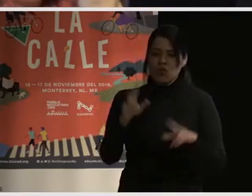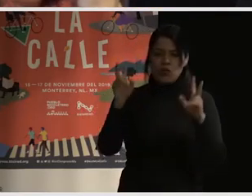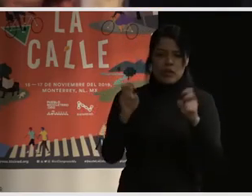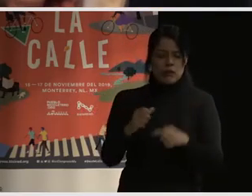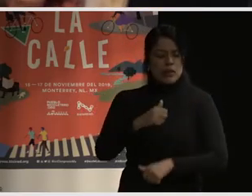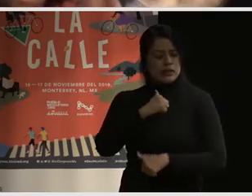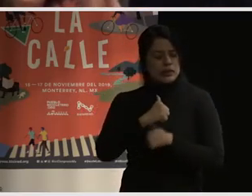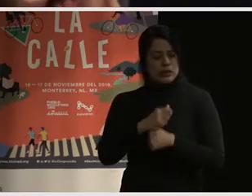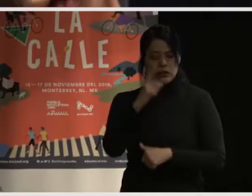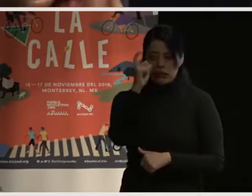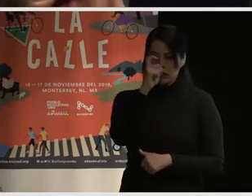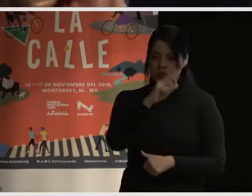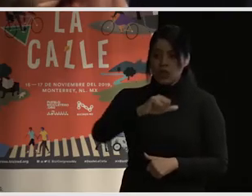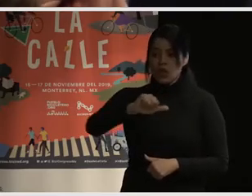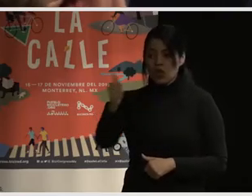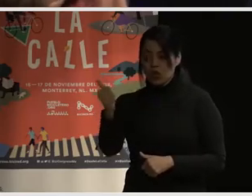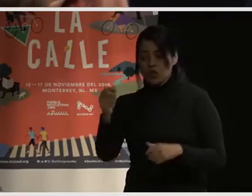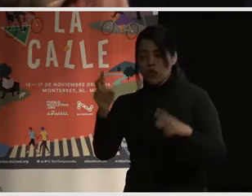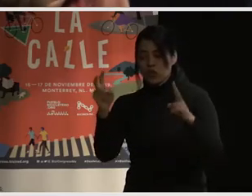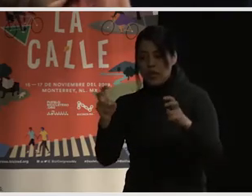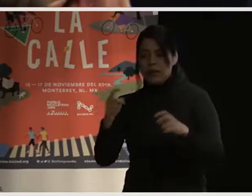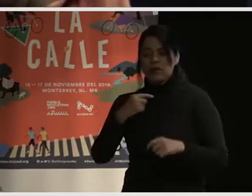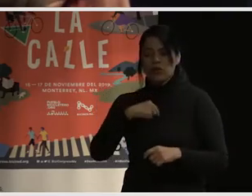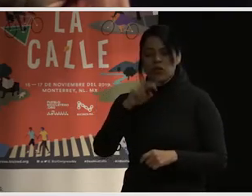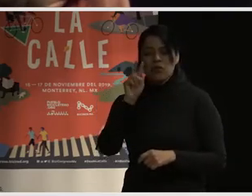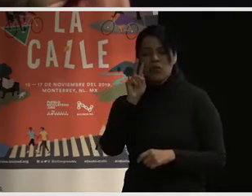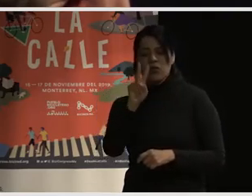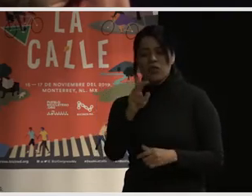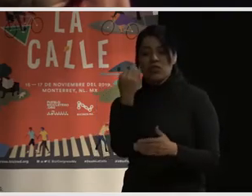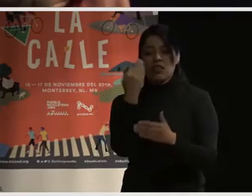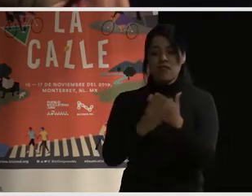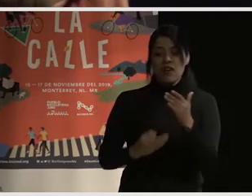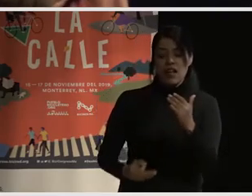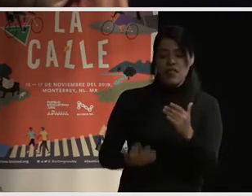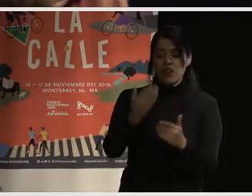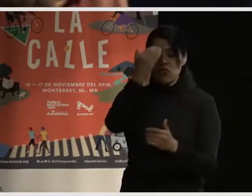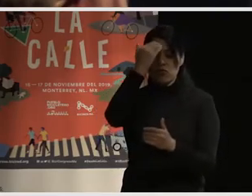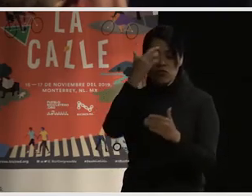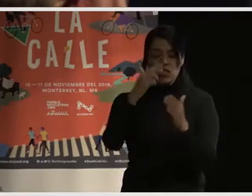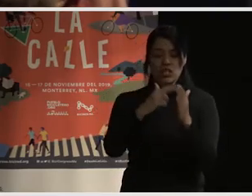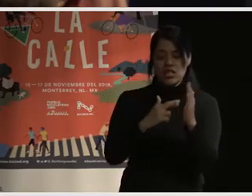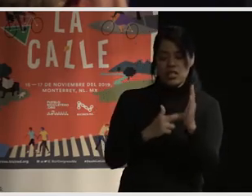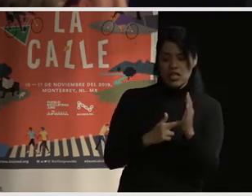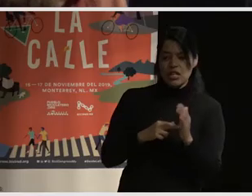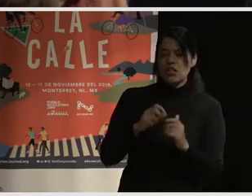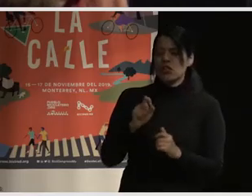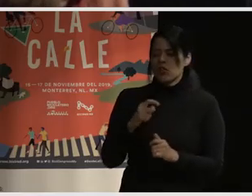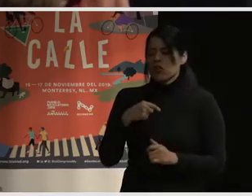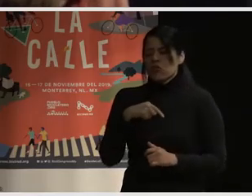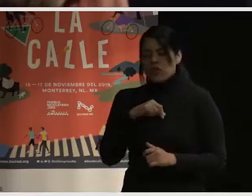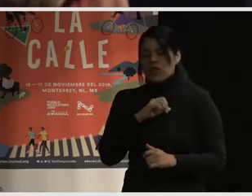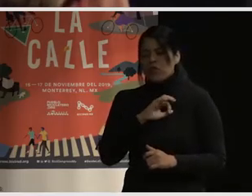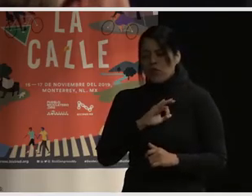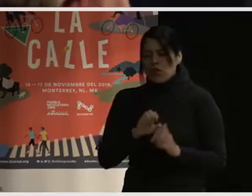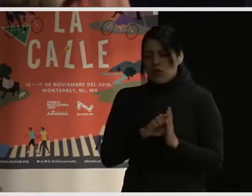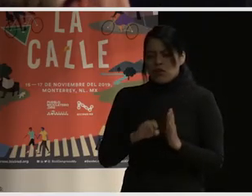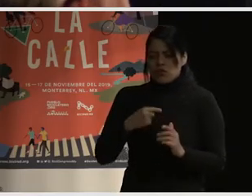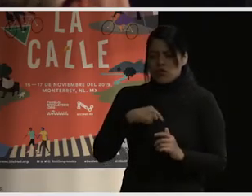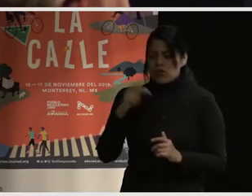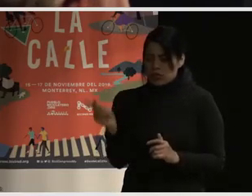el otro que he visto es el desconocimiento de las reglas por parte de los ciudadanos es muy común que yo les pregunte a las personas que ven conmigo a los